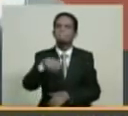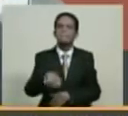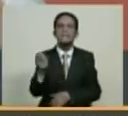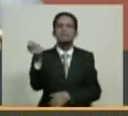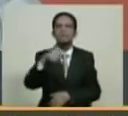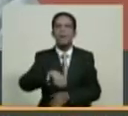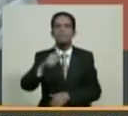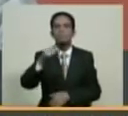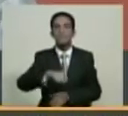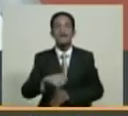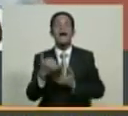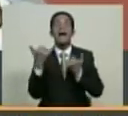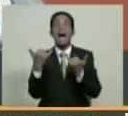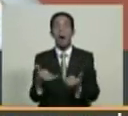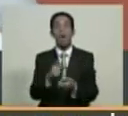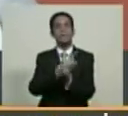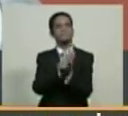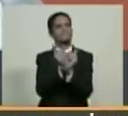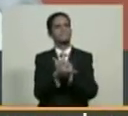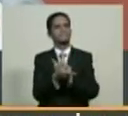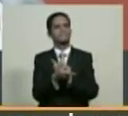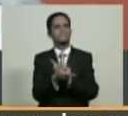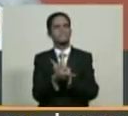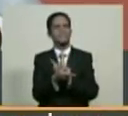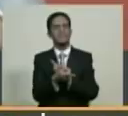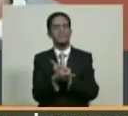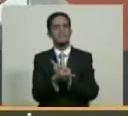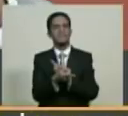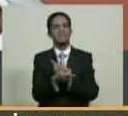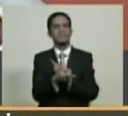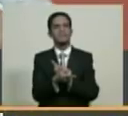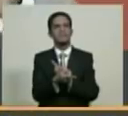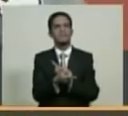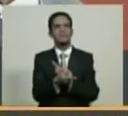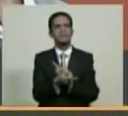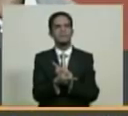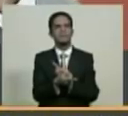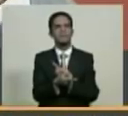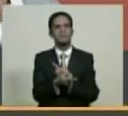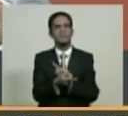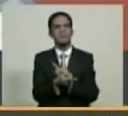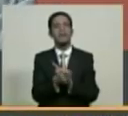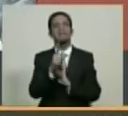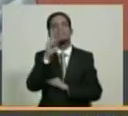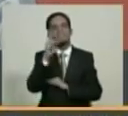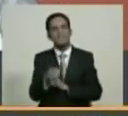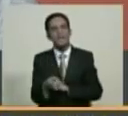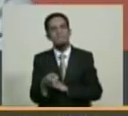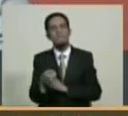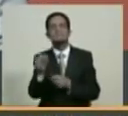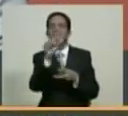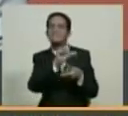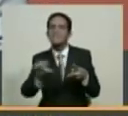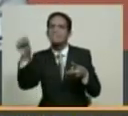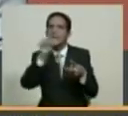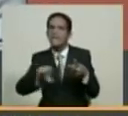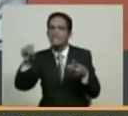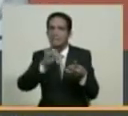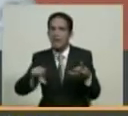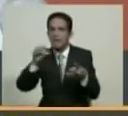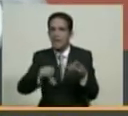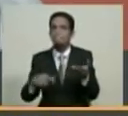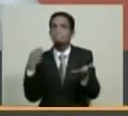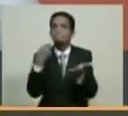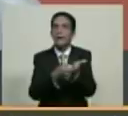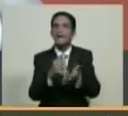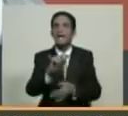lo van a hacer diariamente. Las declaraciones de IVA dejaron de ser cada 15 días y se van a hacer semanalmente. Y ellos van a